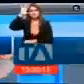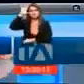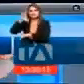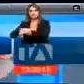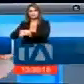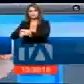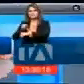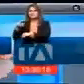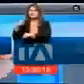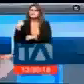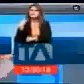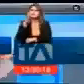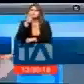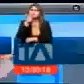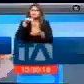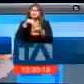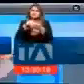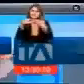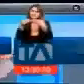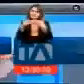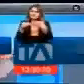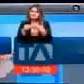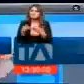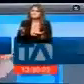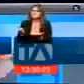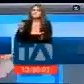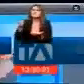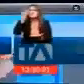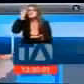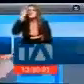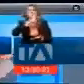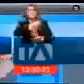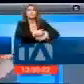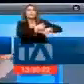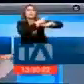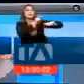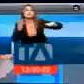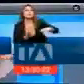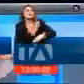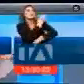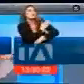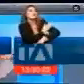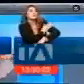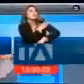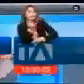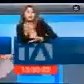que la judicatura dispuso su suspensión. Ahora el magistrado busca acogerse a la cooperación eficaz.